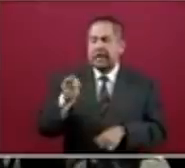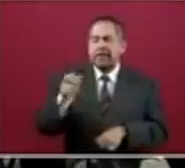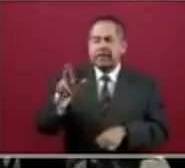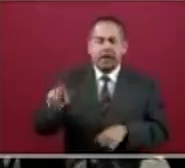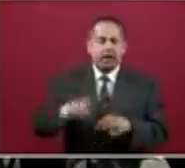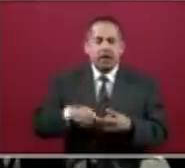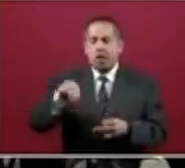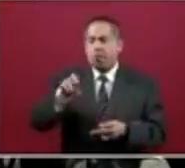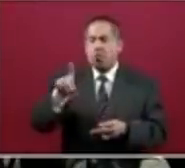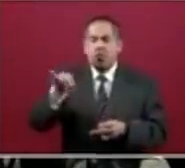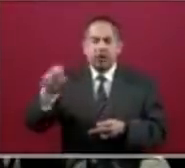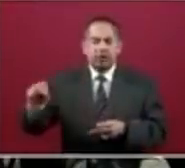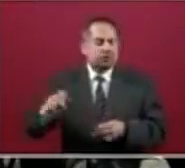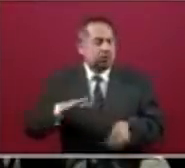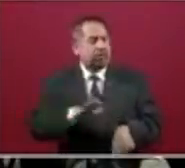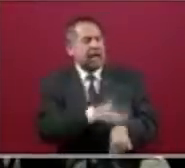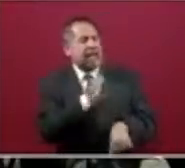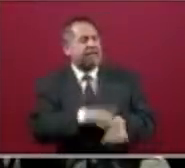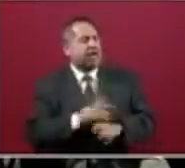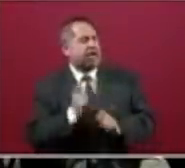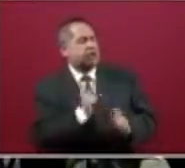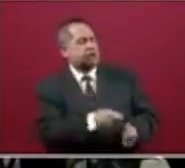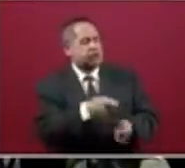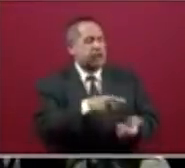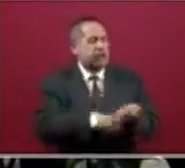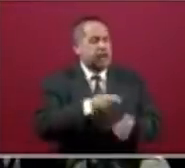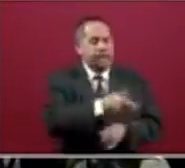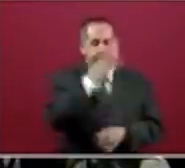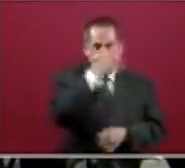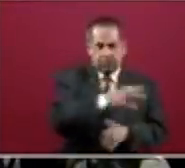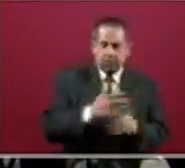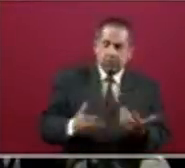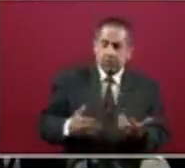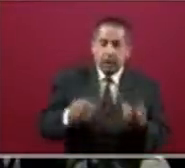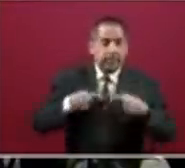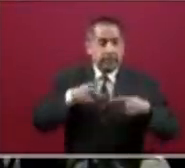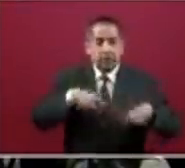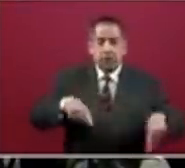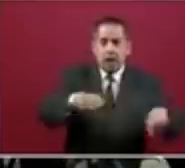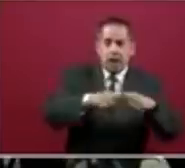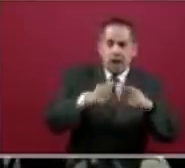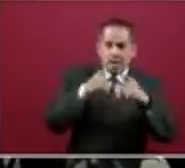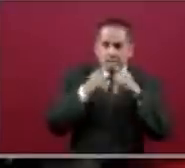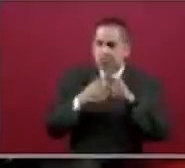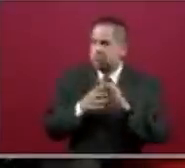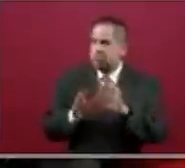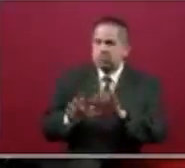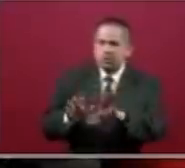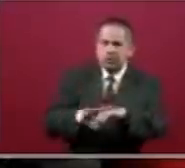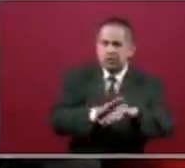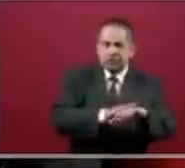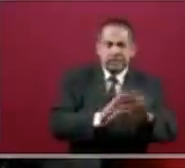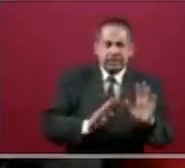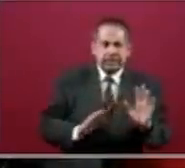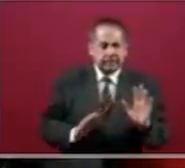Moody's. Los especialistas en economía y finanzas en este país no dicen a sus lectores, a